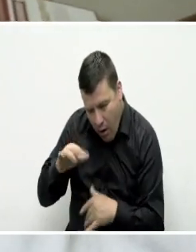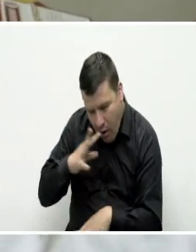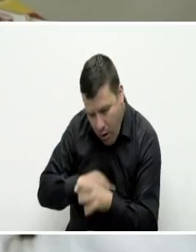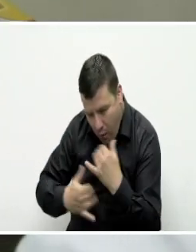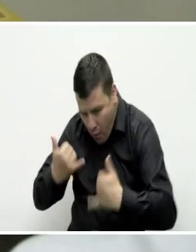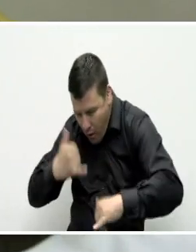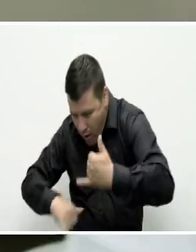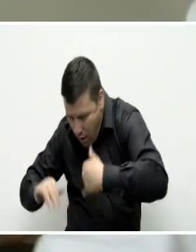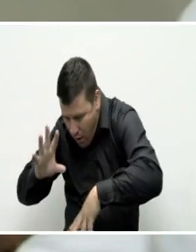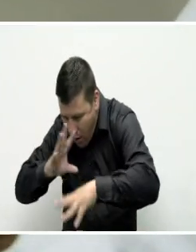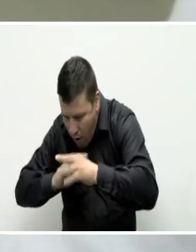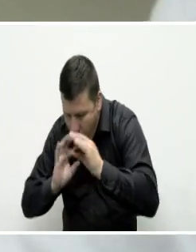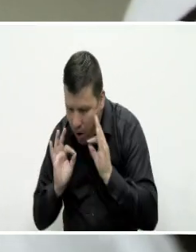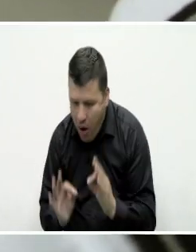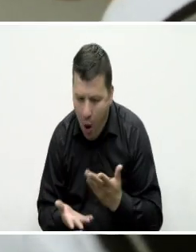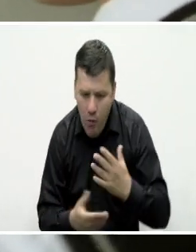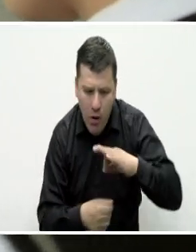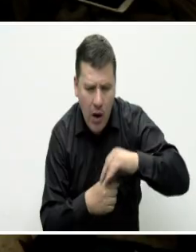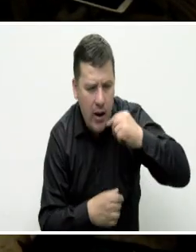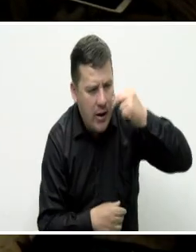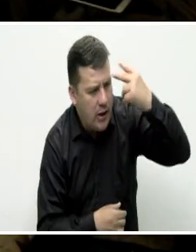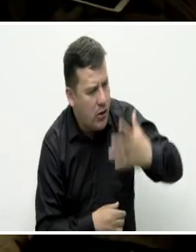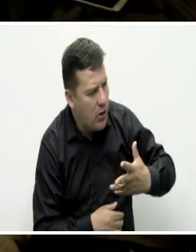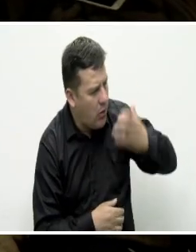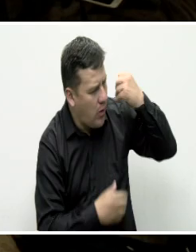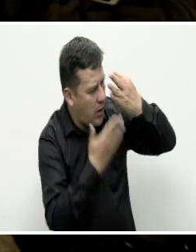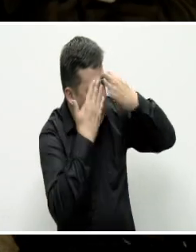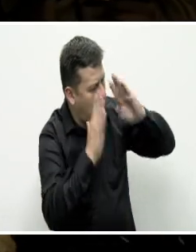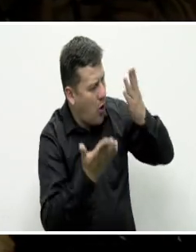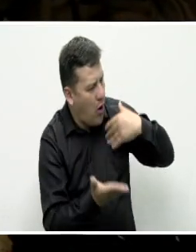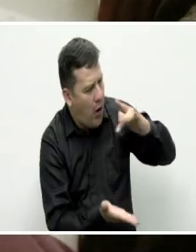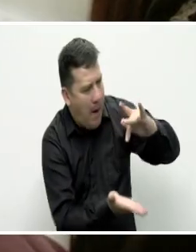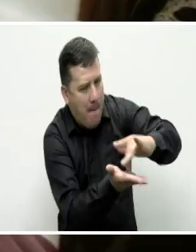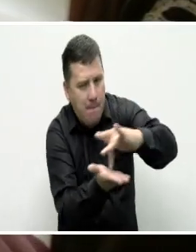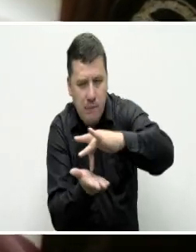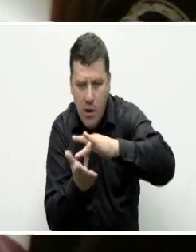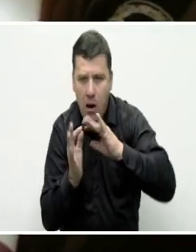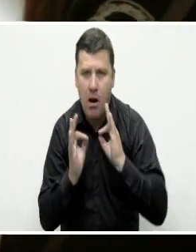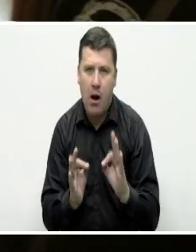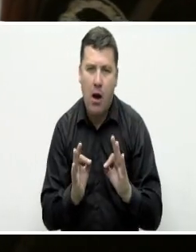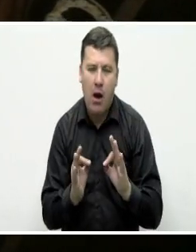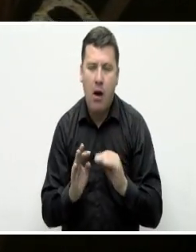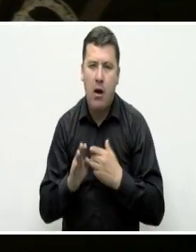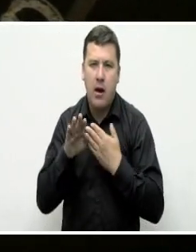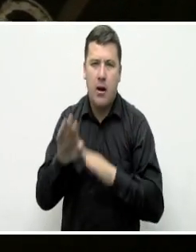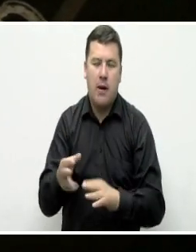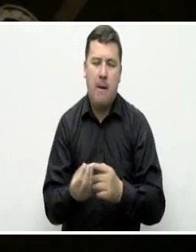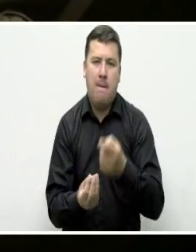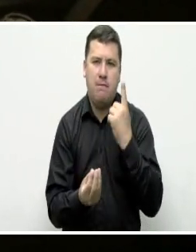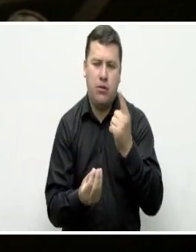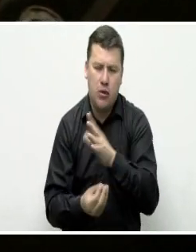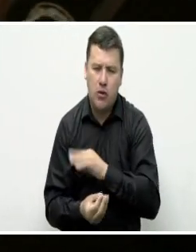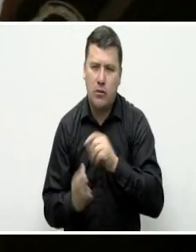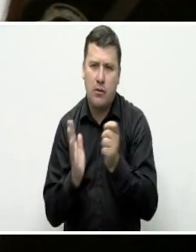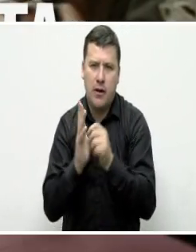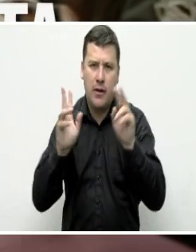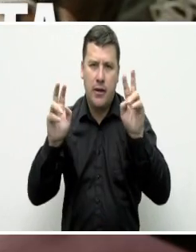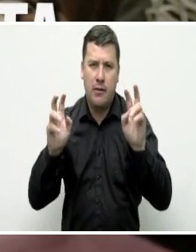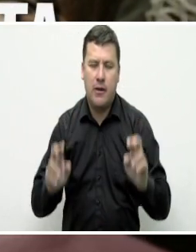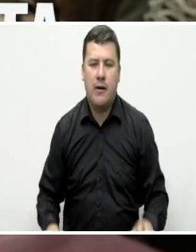diversión, los estudiantes aprendan de historia democrática, mecanismos de participación y representación política, entre otros